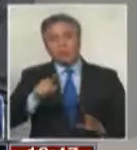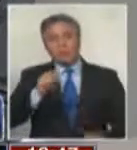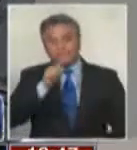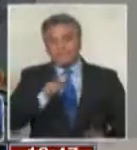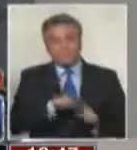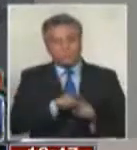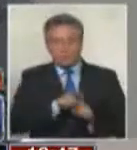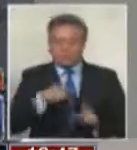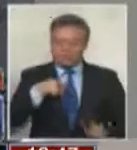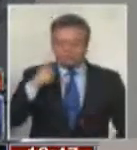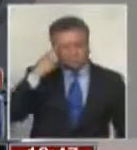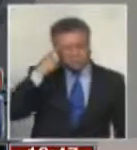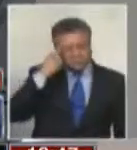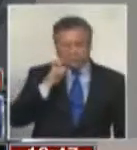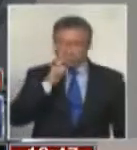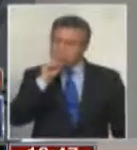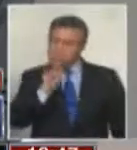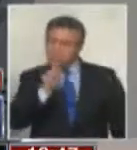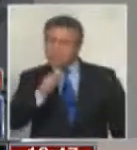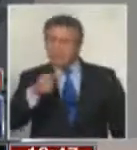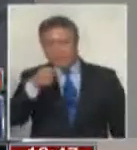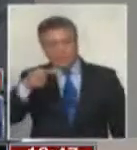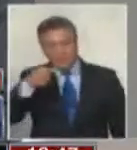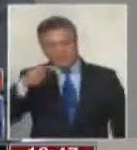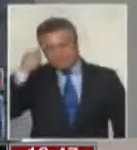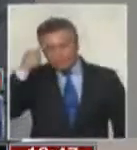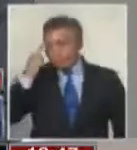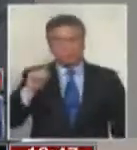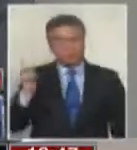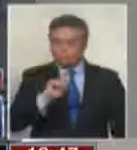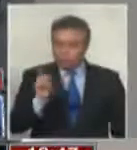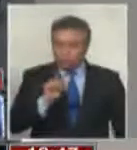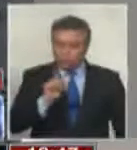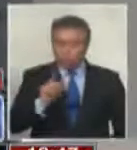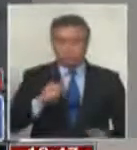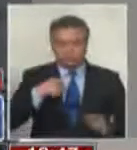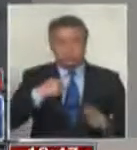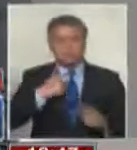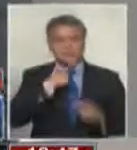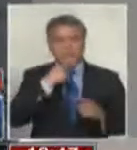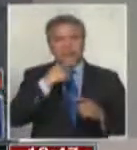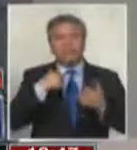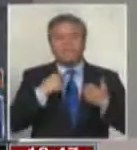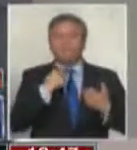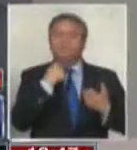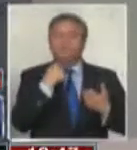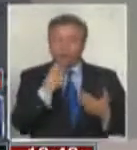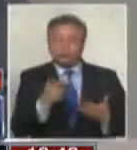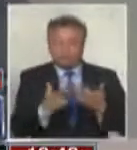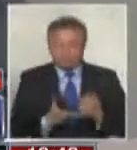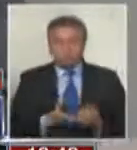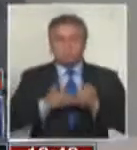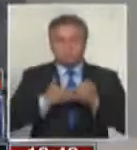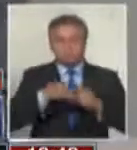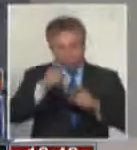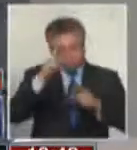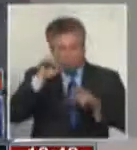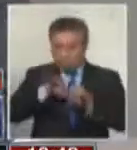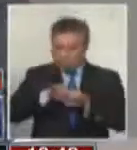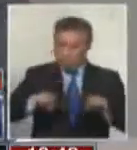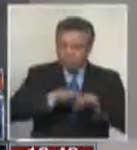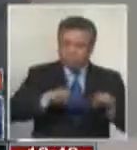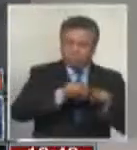una crítica negativa sino más bien de aportar con nuestra voz en algo que probablemente quienes tomaron decisiones al final